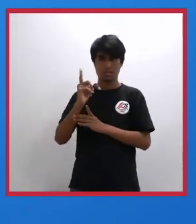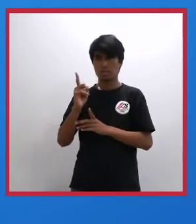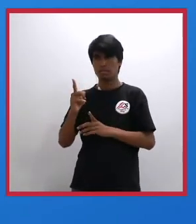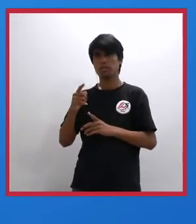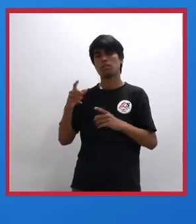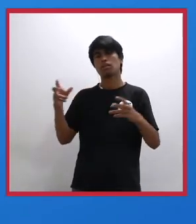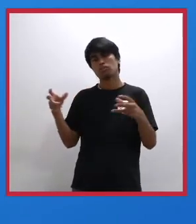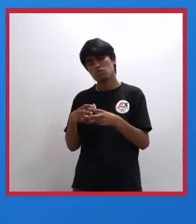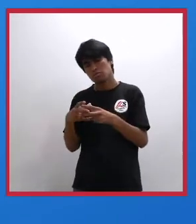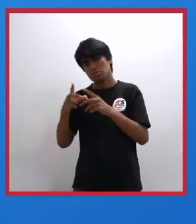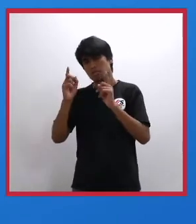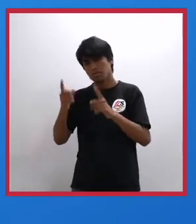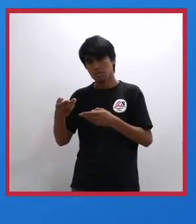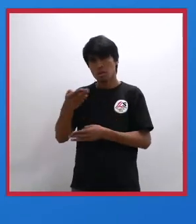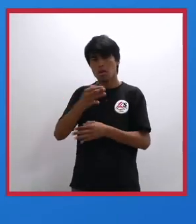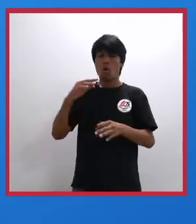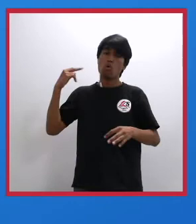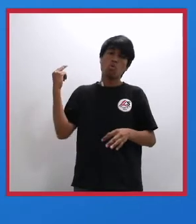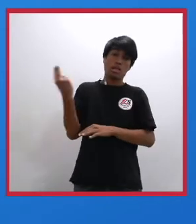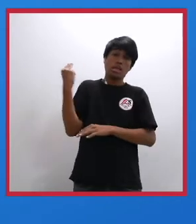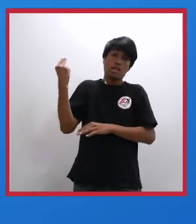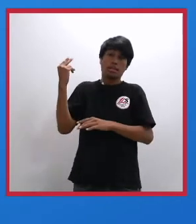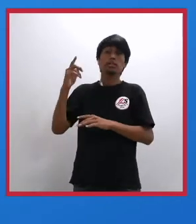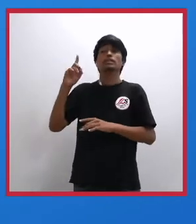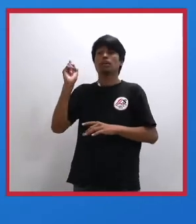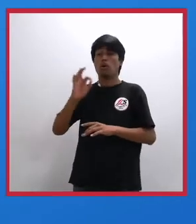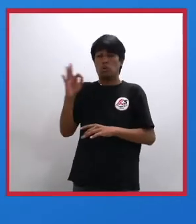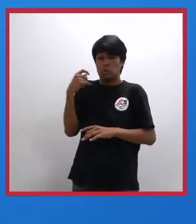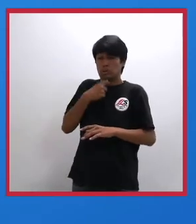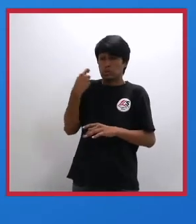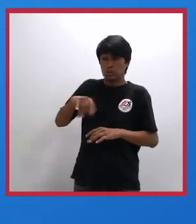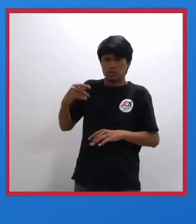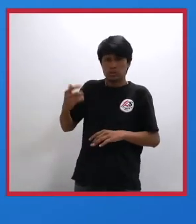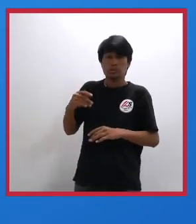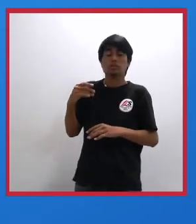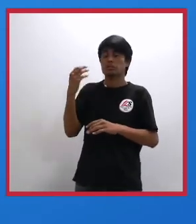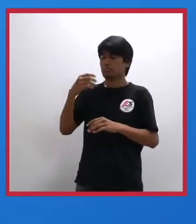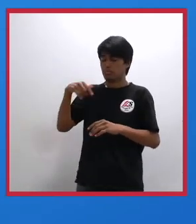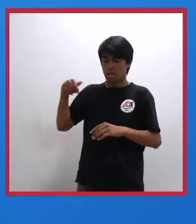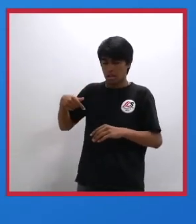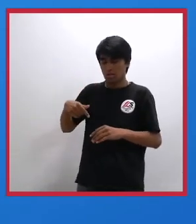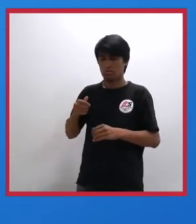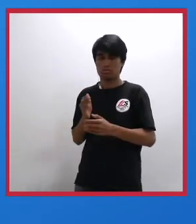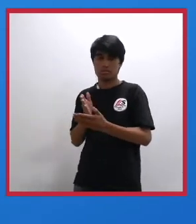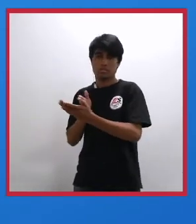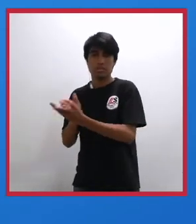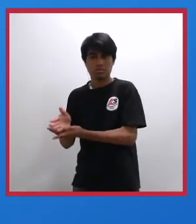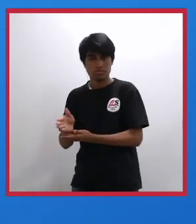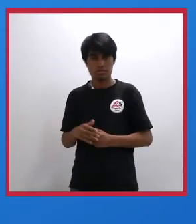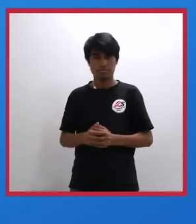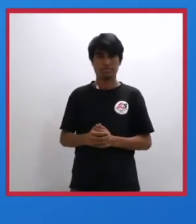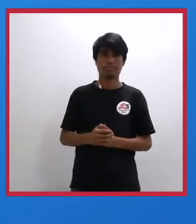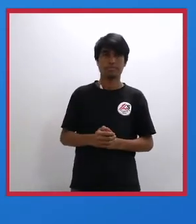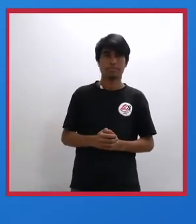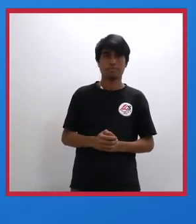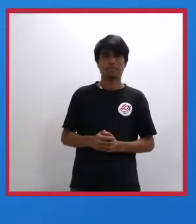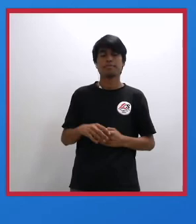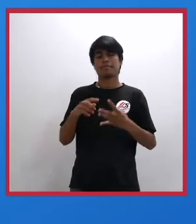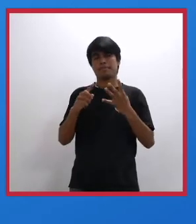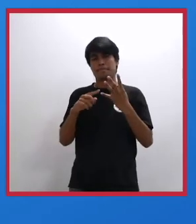o dependiendo de la urgencia o la necesidad inmediatamente. Después